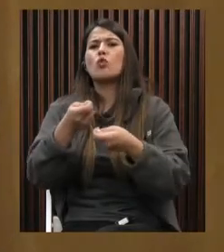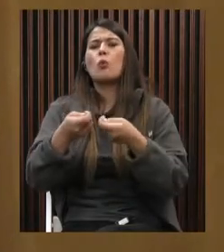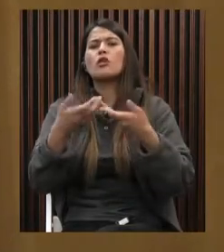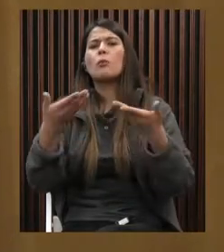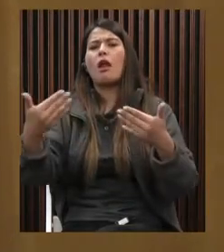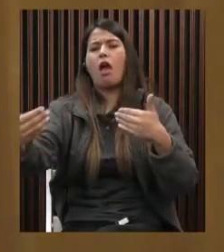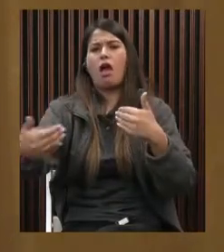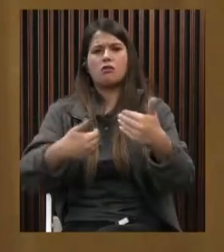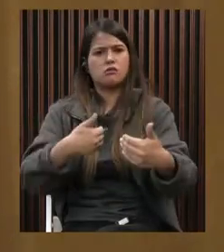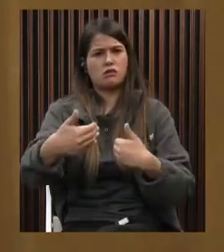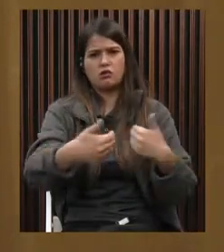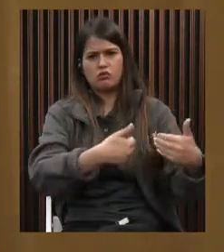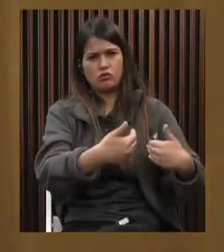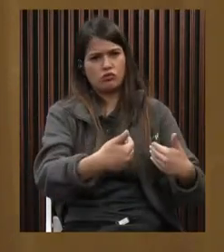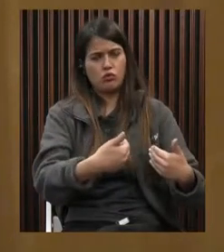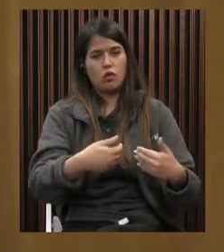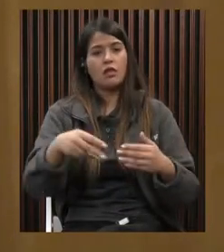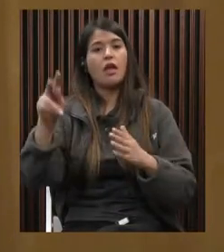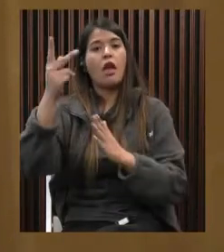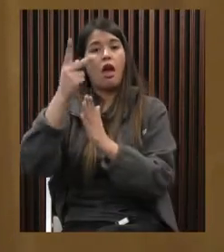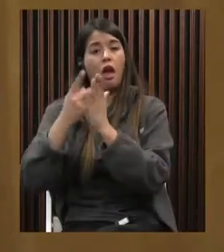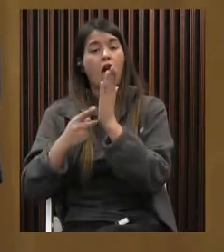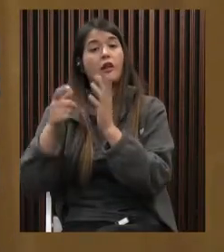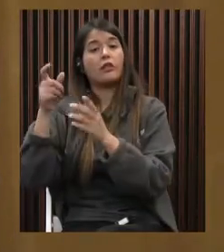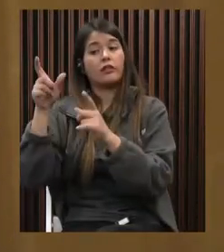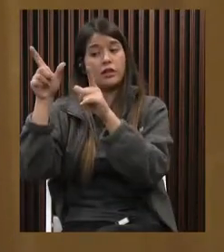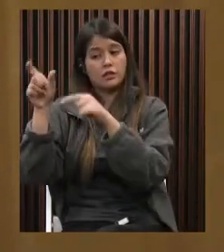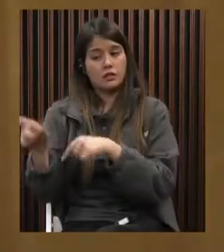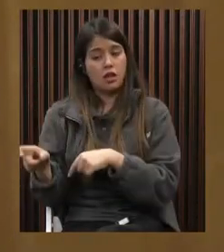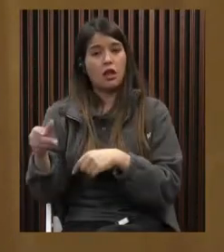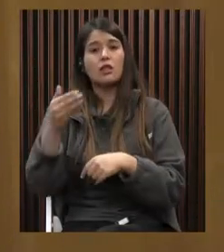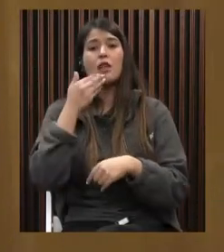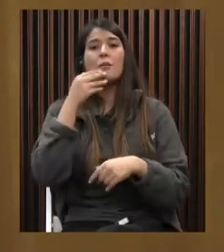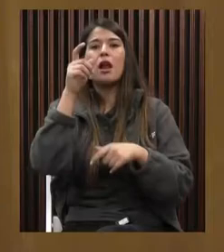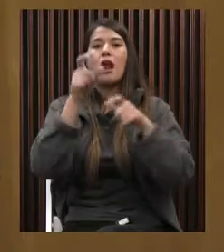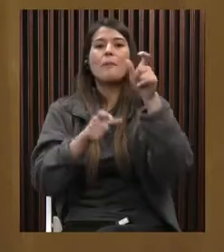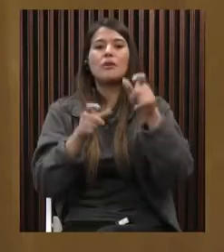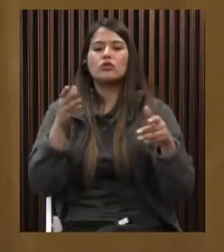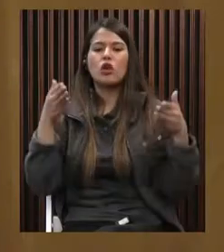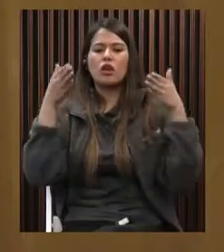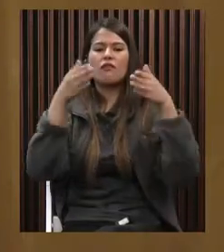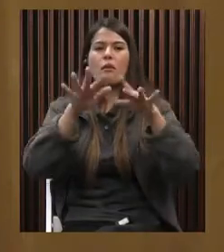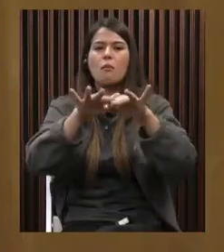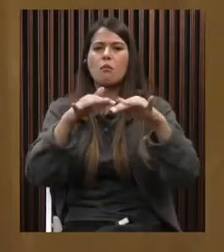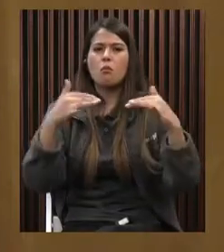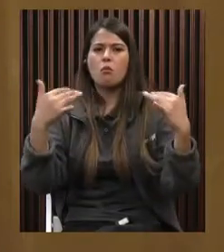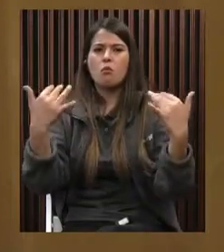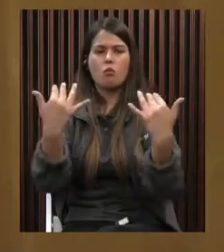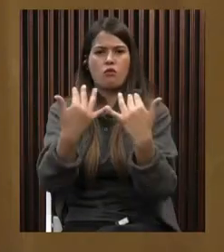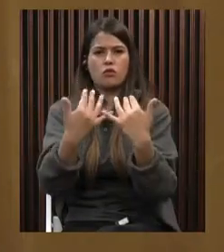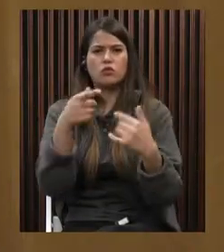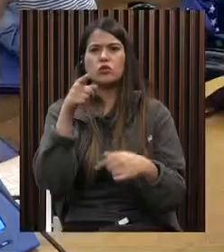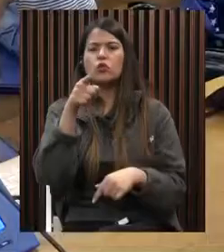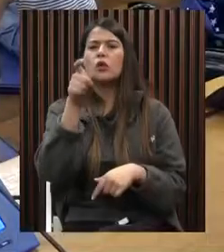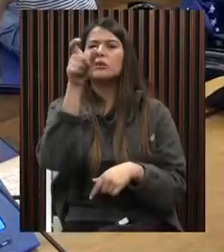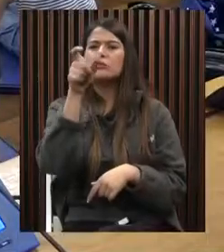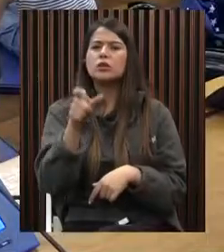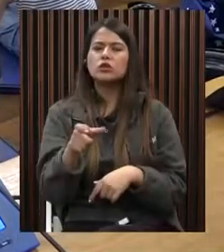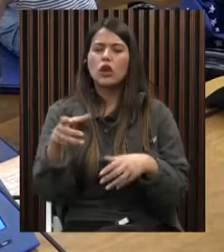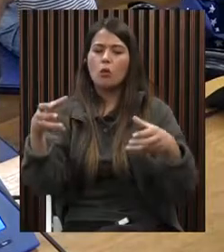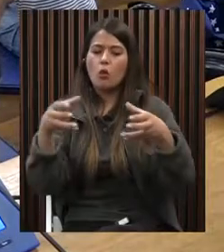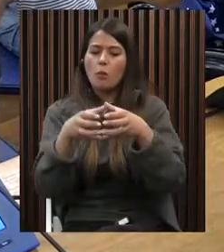ese presupuesto para el acceso para los artistas y también para los miembros de la audiencia. Si tú eres una compañía de teatro,